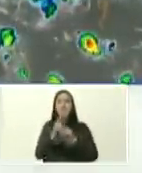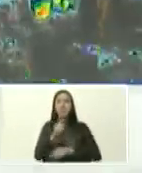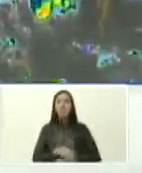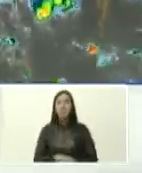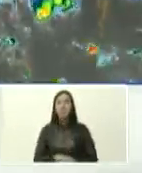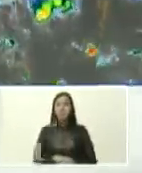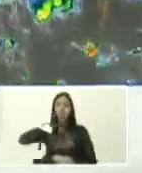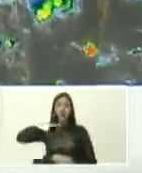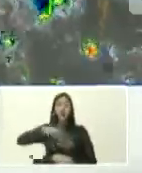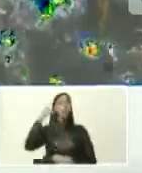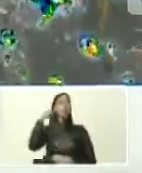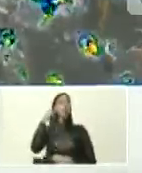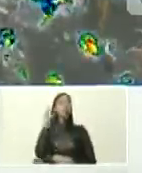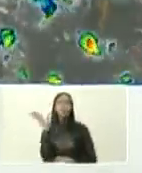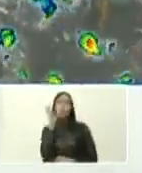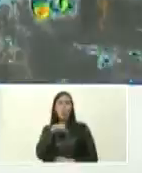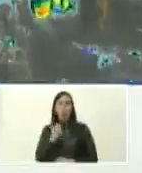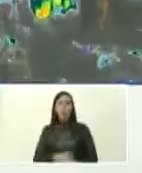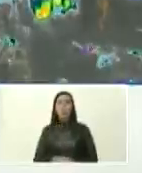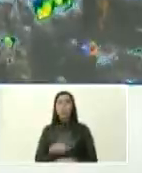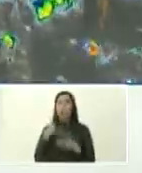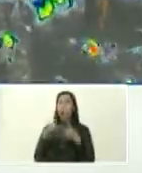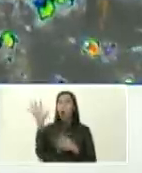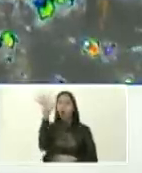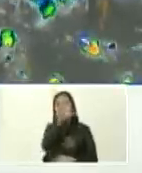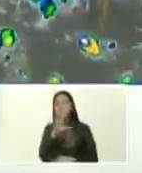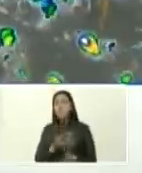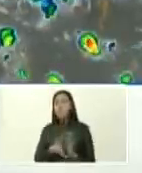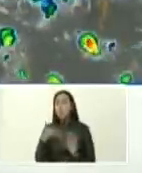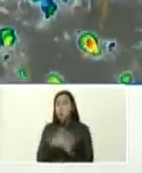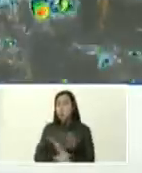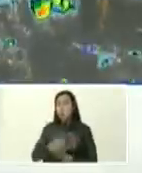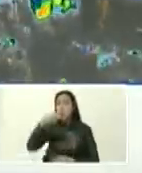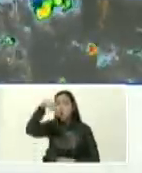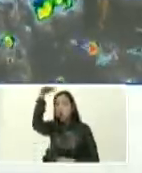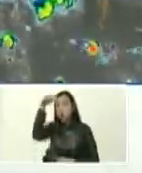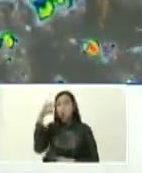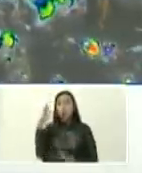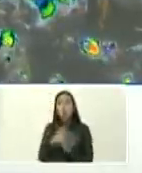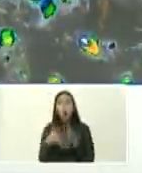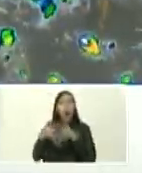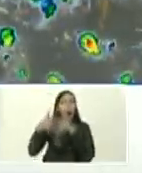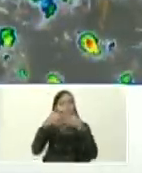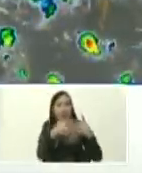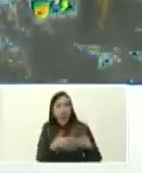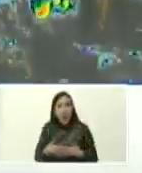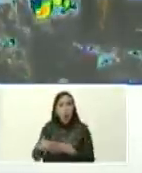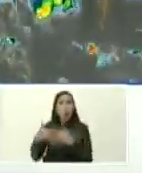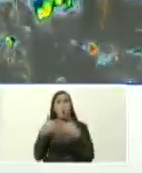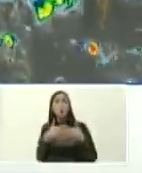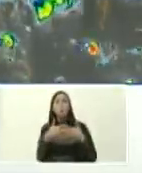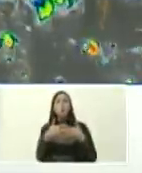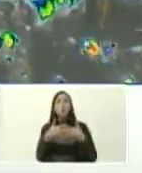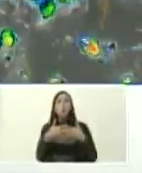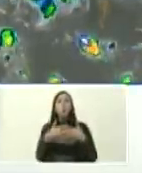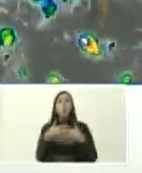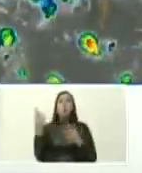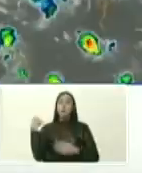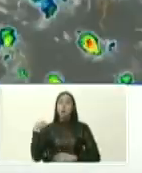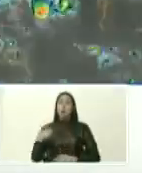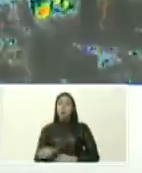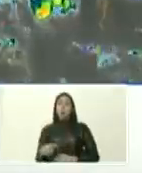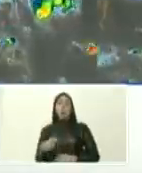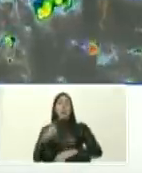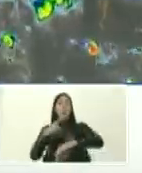costumbre. En otros países, sobre todo en el norte, en Europa, Estados Unidos, por allí, sí tiene el reporte